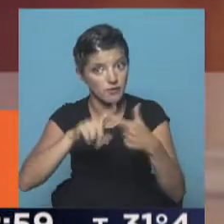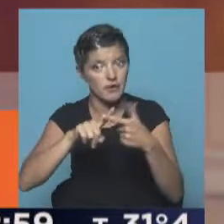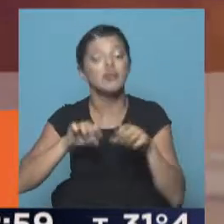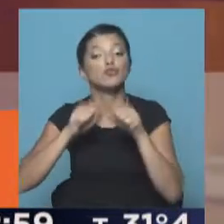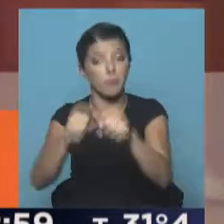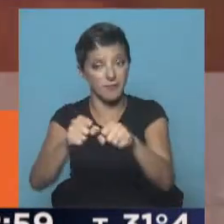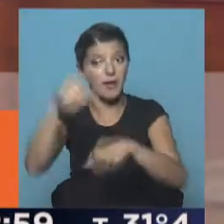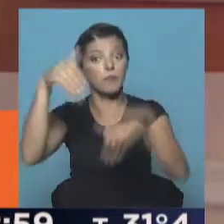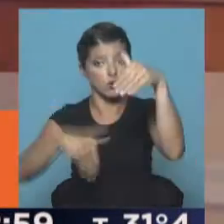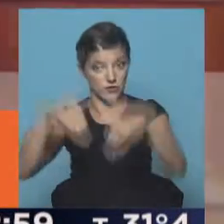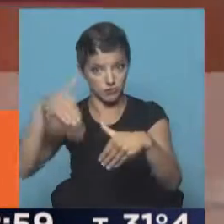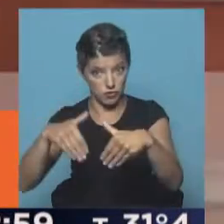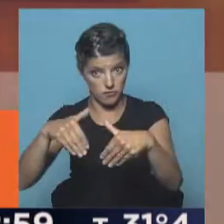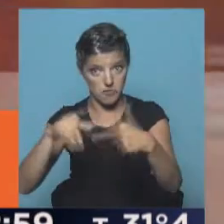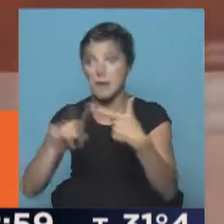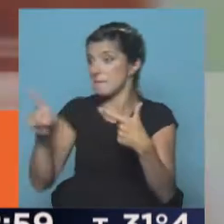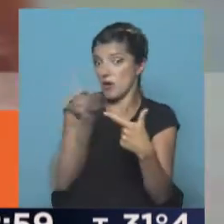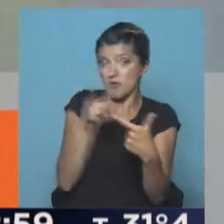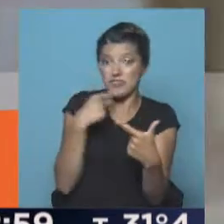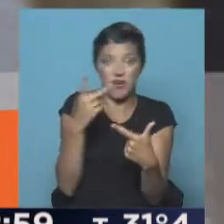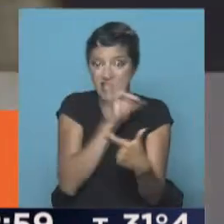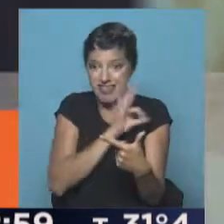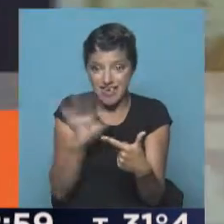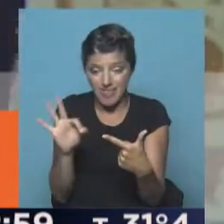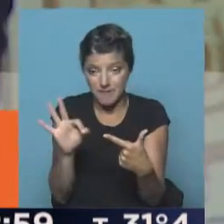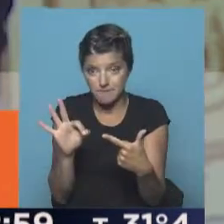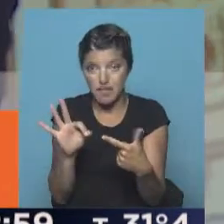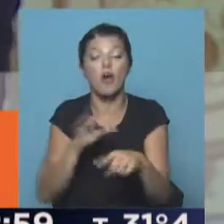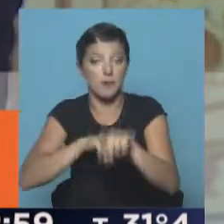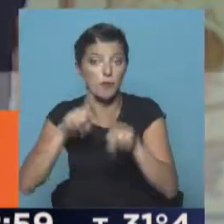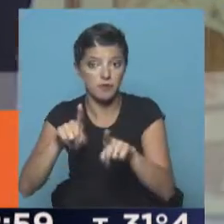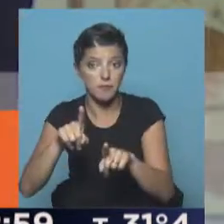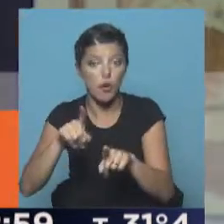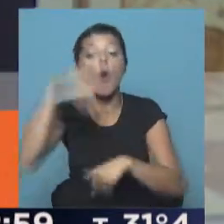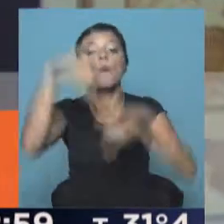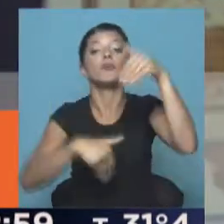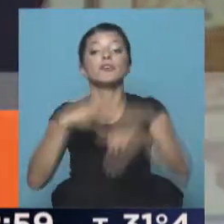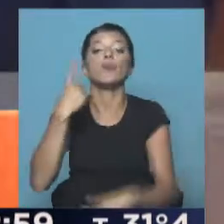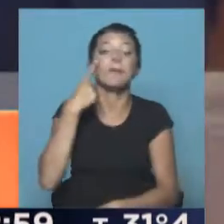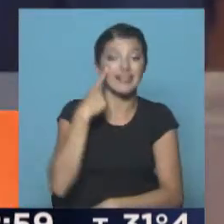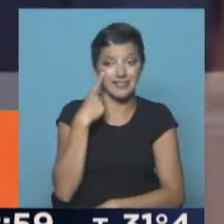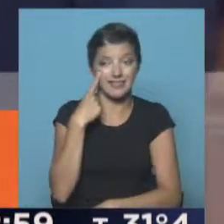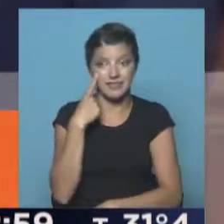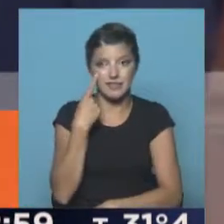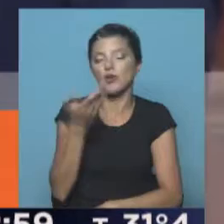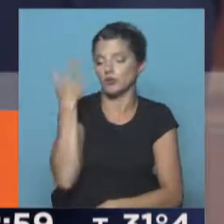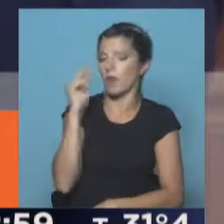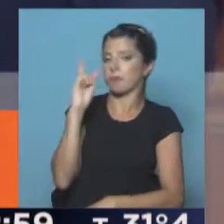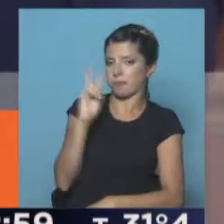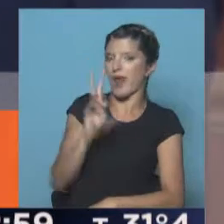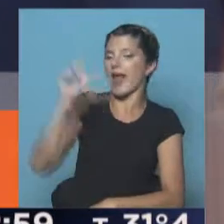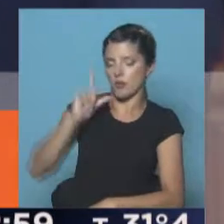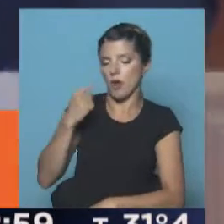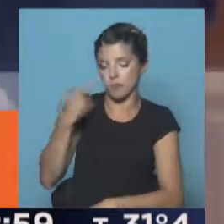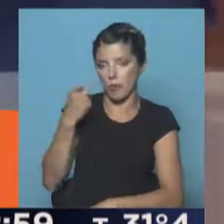sin embargo no lo hizo, a pesar de que las elecciones municipales terminamos viendo con el diario del lunes, que